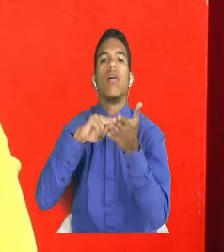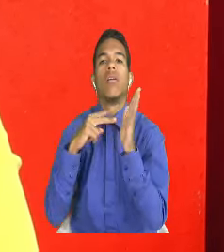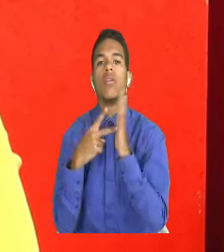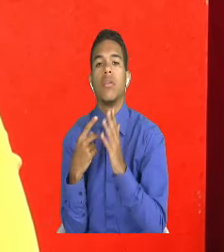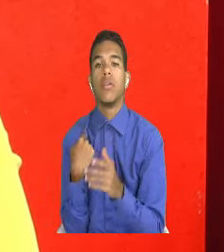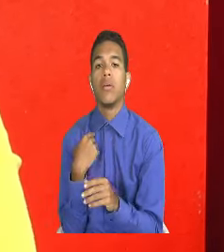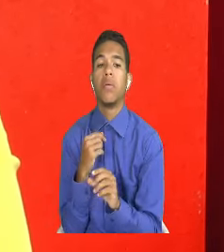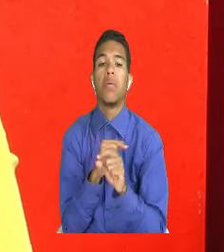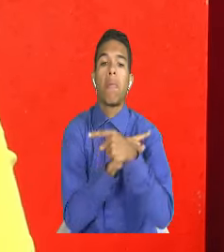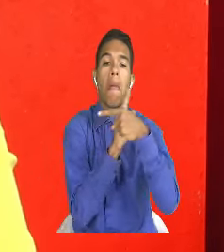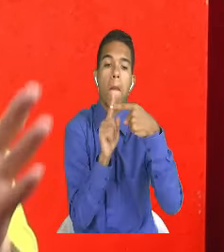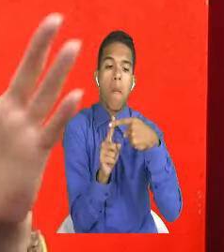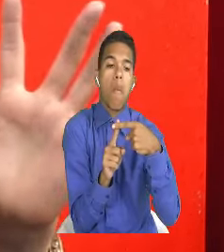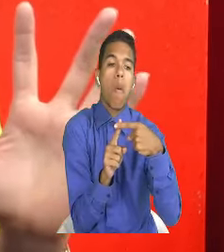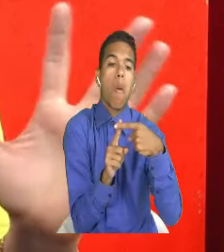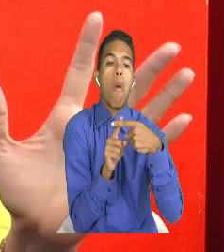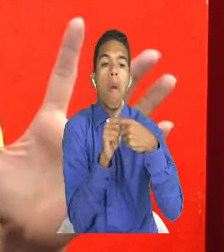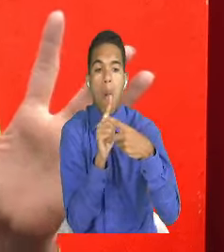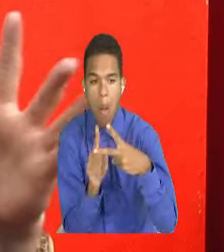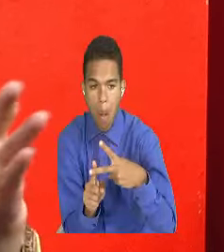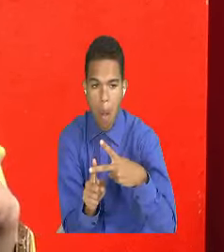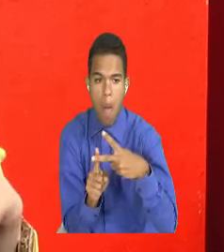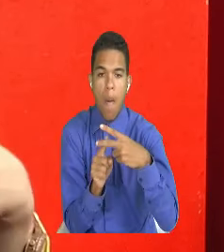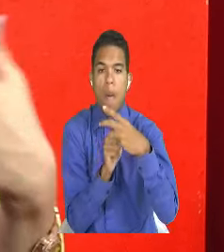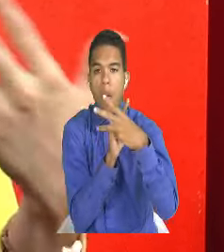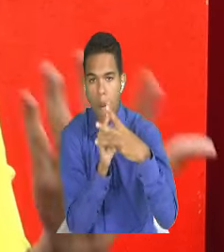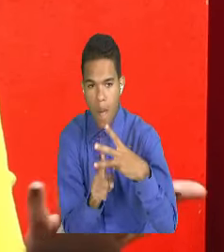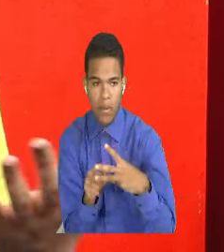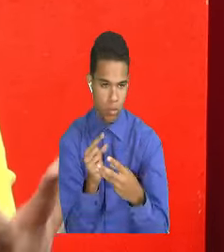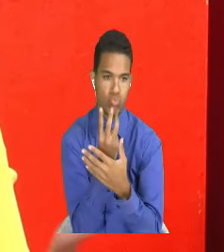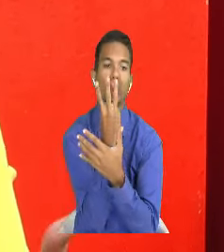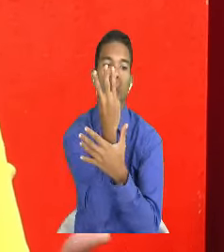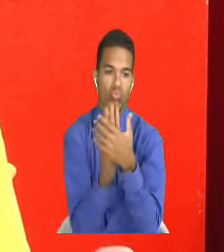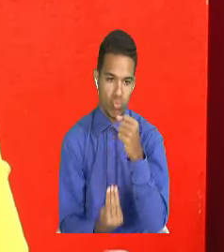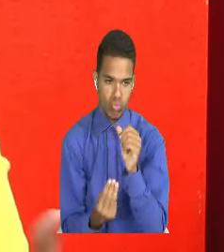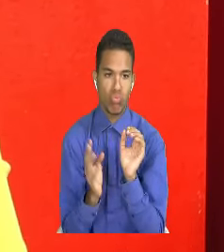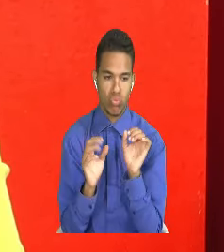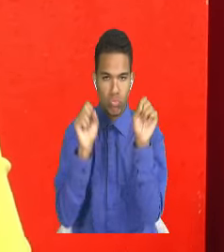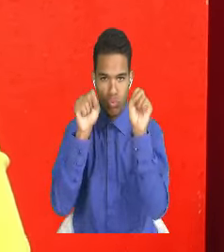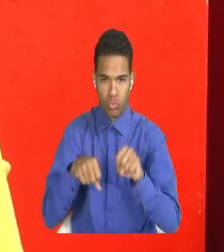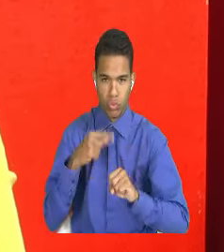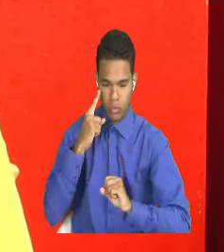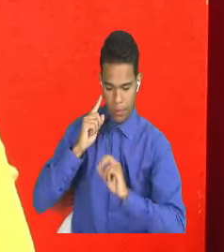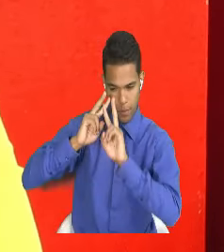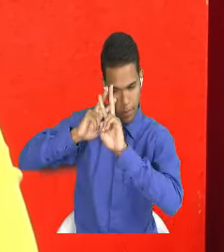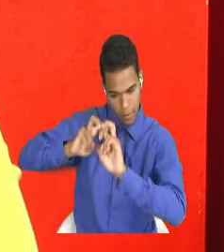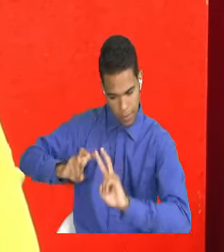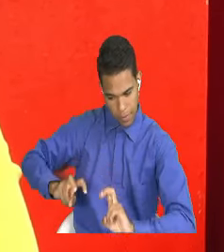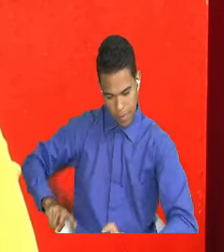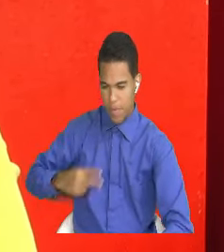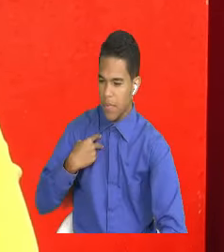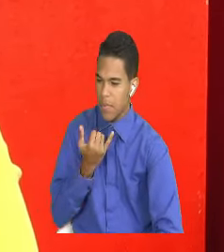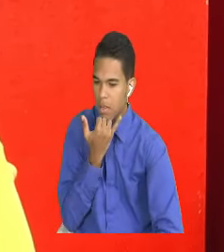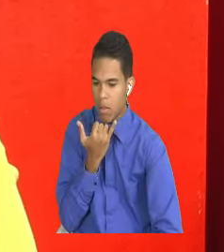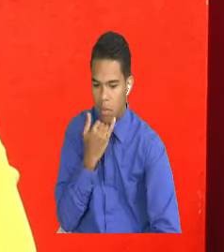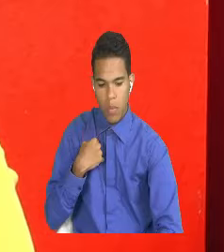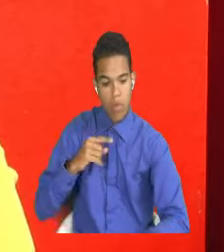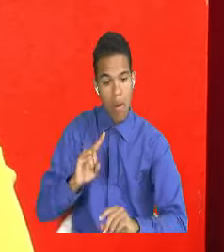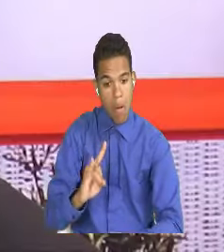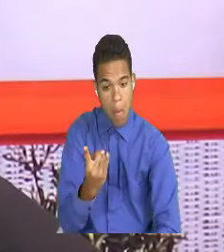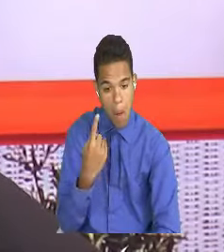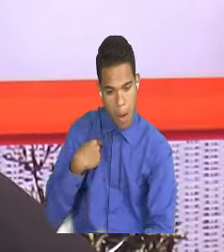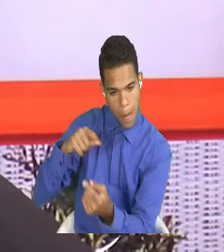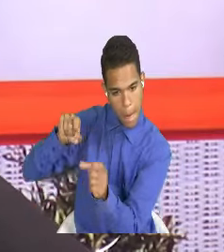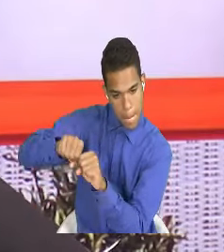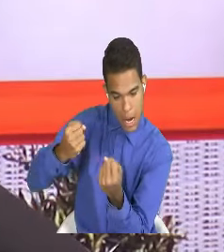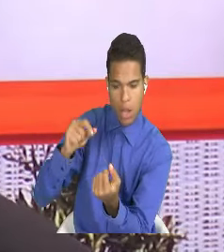otra, y pues de esa forma pues se investiga el delito como tal y se puede reparar los daños que se le hayan causado.